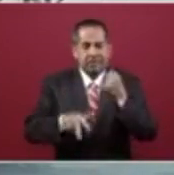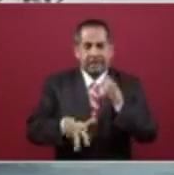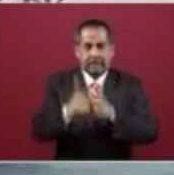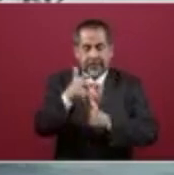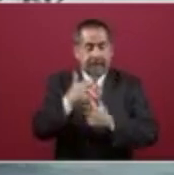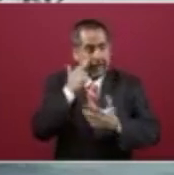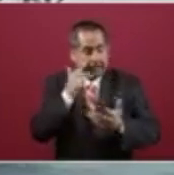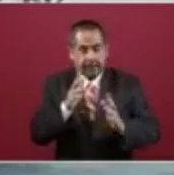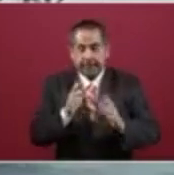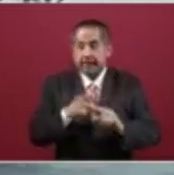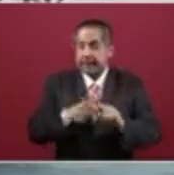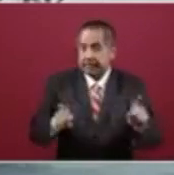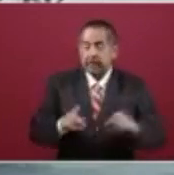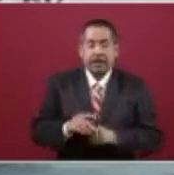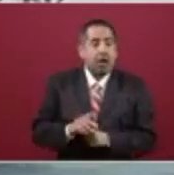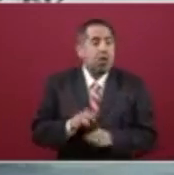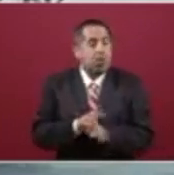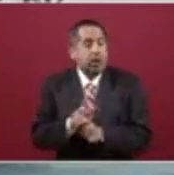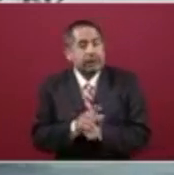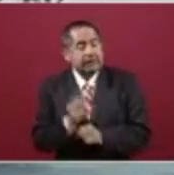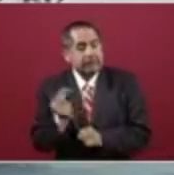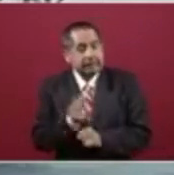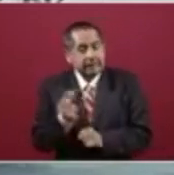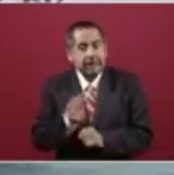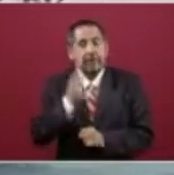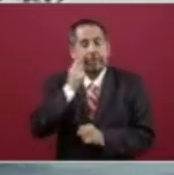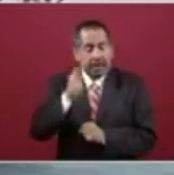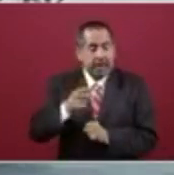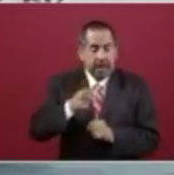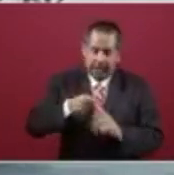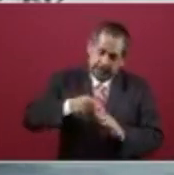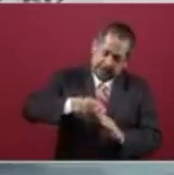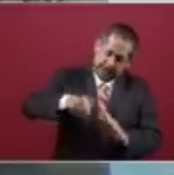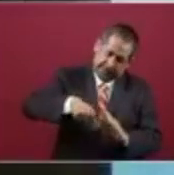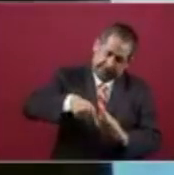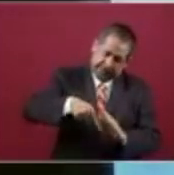Bueno, pues la infraestructura que se requiere para perforar el pozo